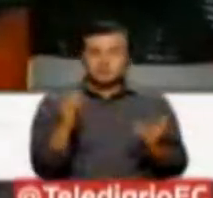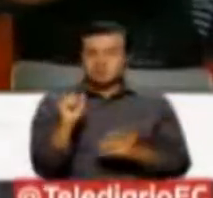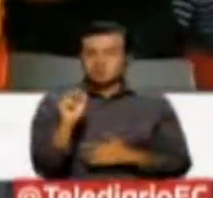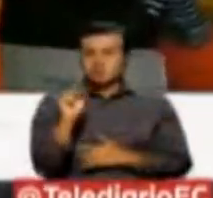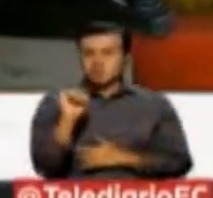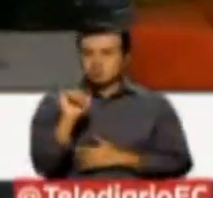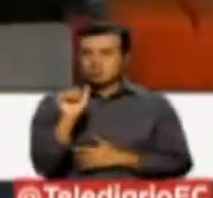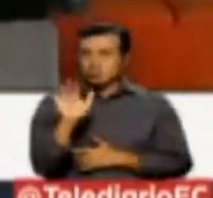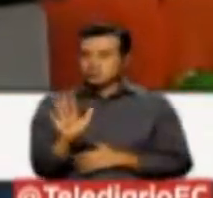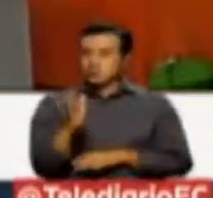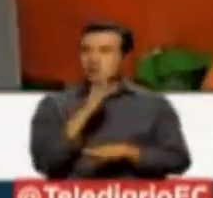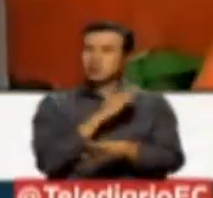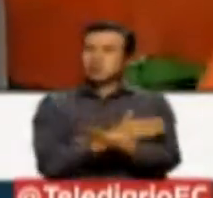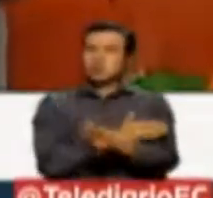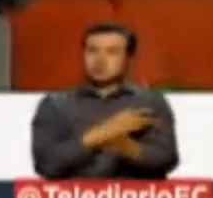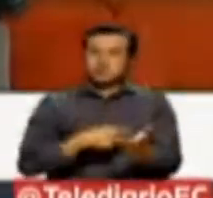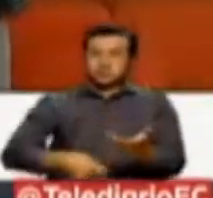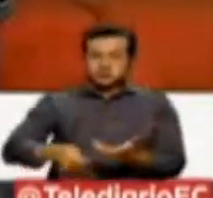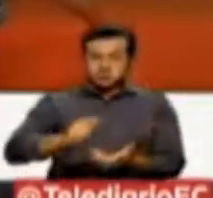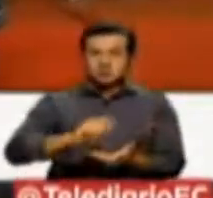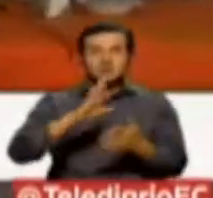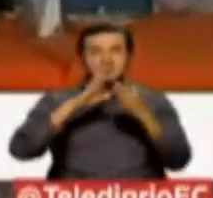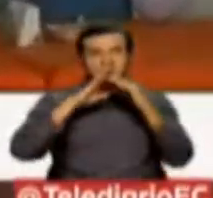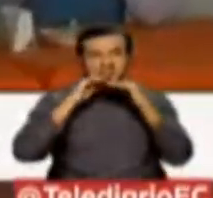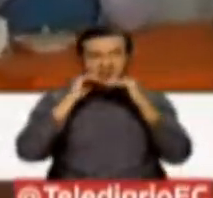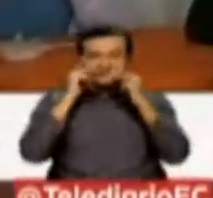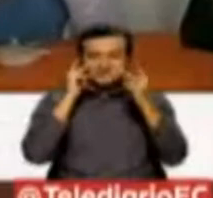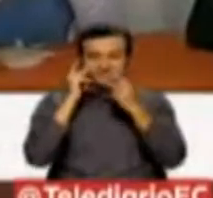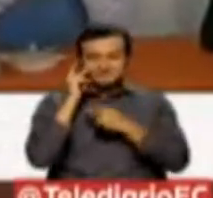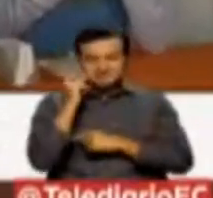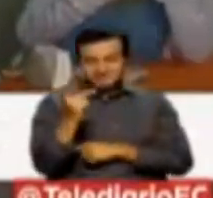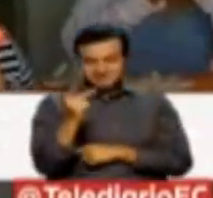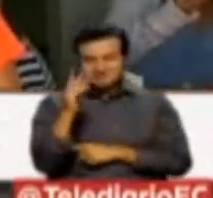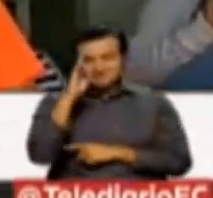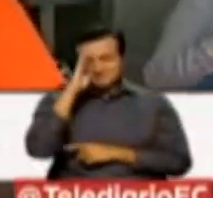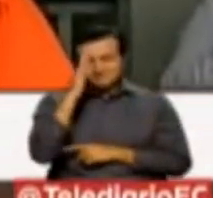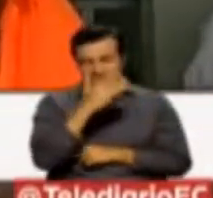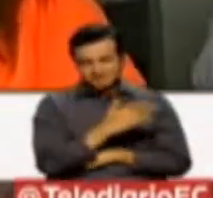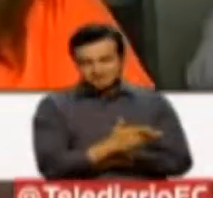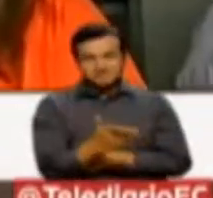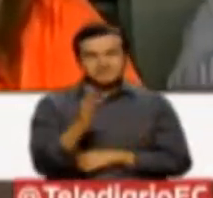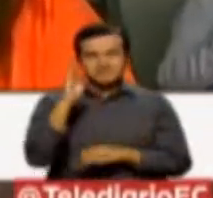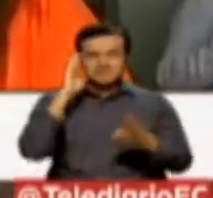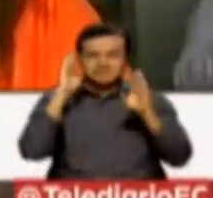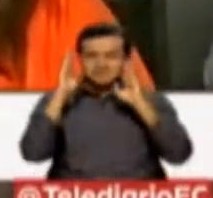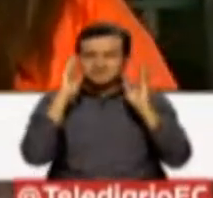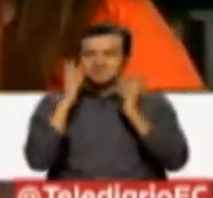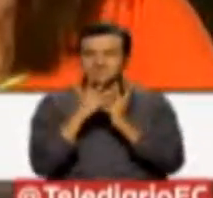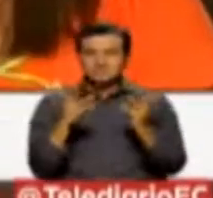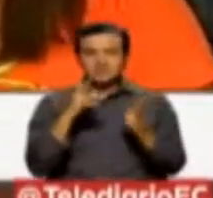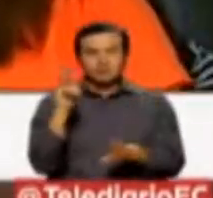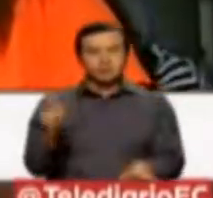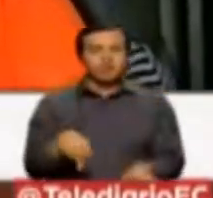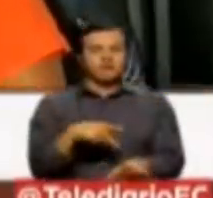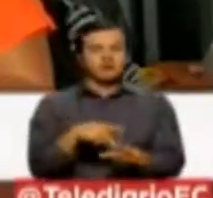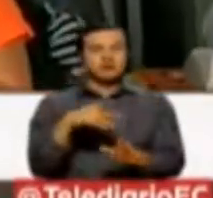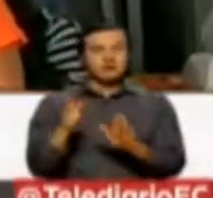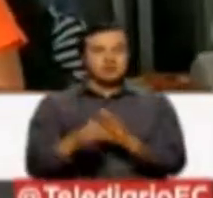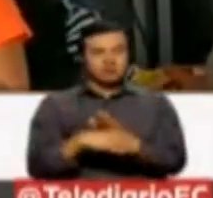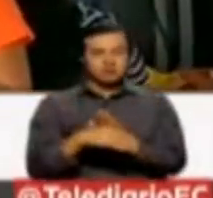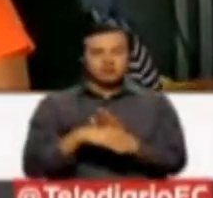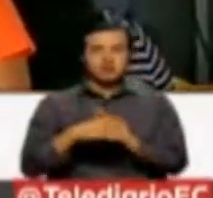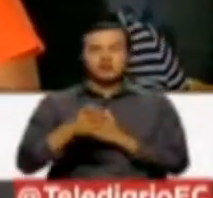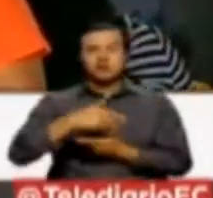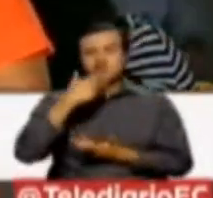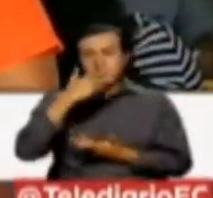tal? ¿Vale, Sonia? Antes de que sirva el platito, una sonrisita porque ya vamos a hablar con usted. Hola, Sonia. Hola. Ella es la experta en preparar un delicioso caldo